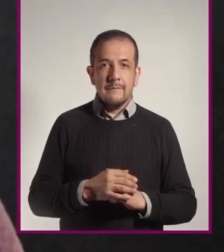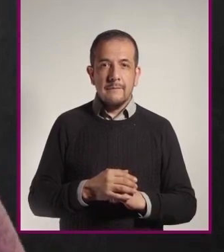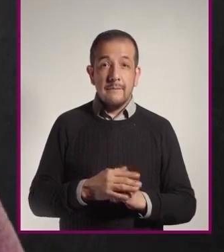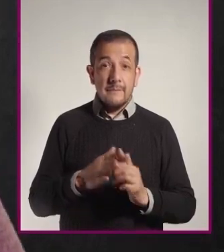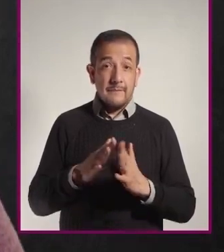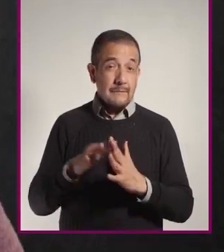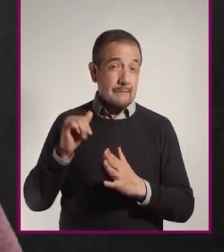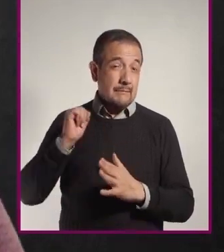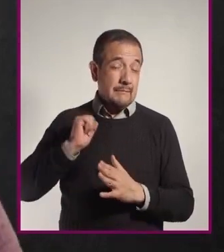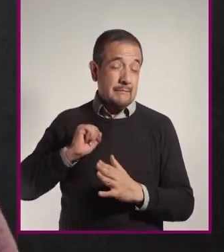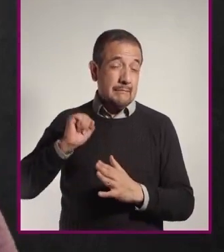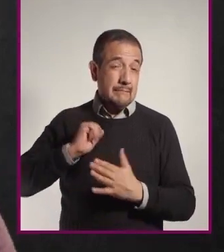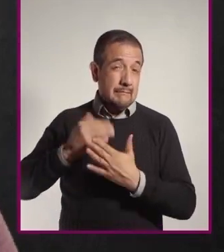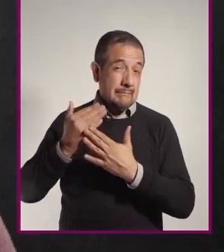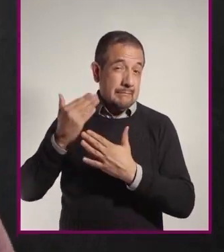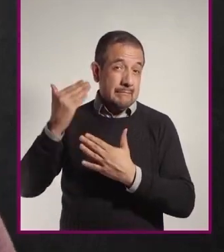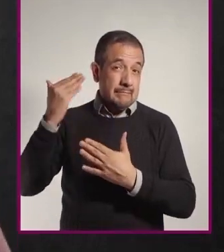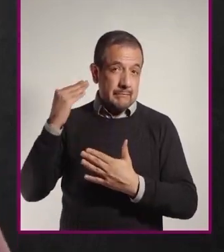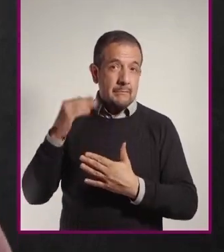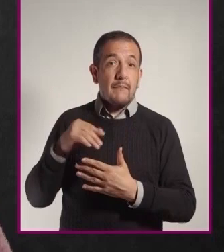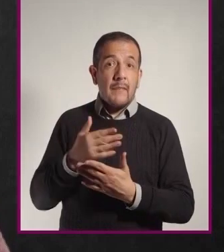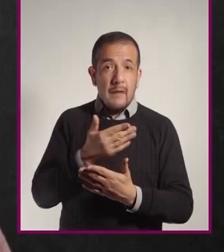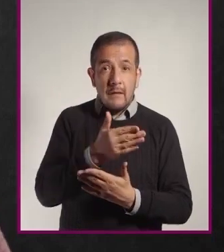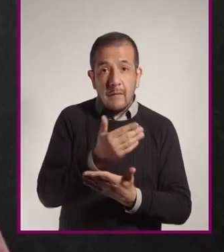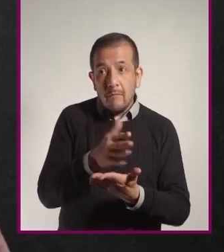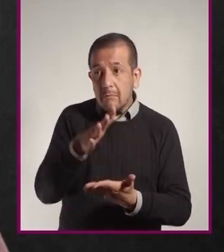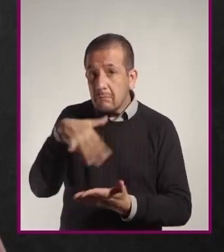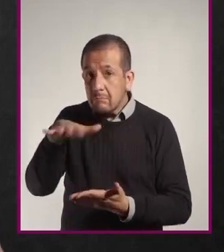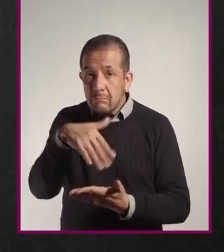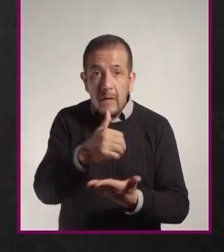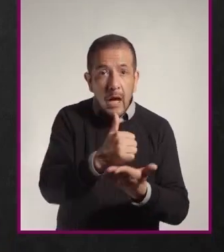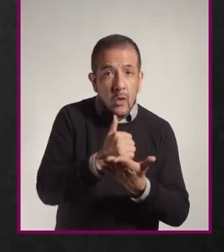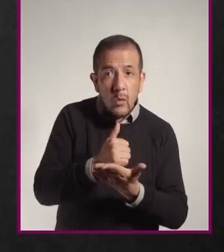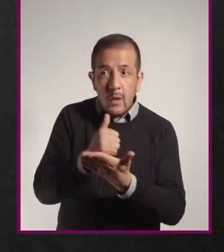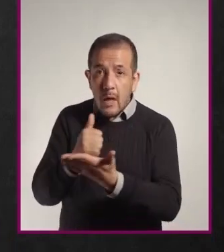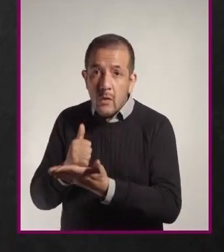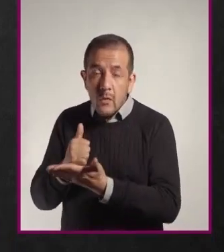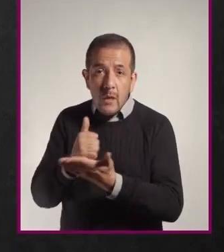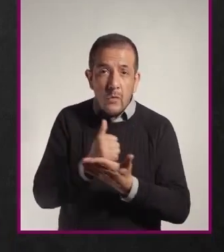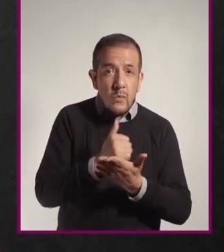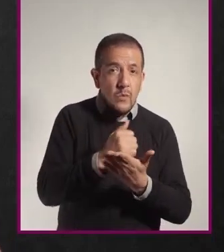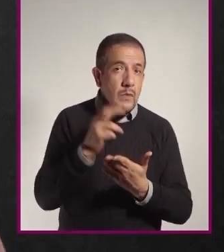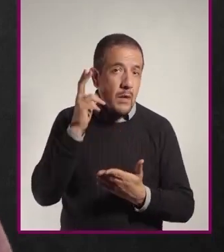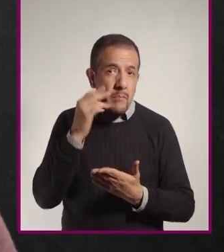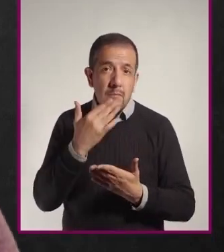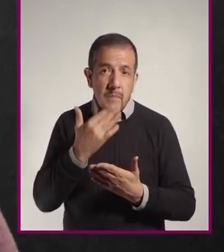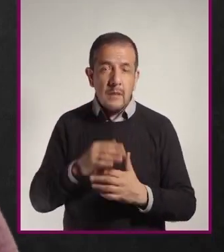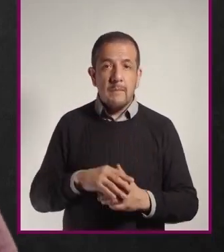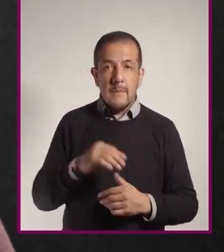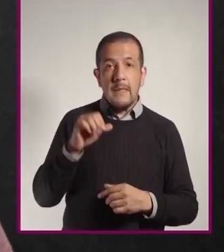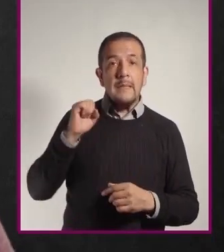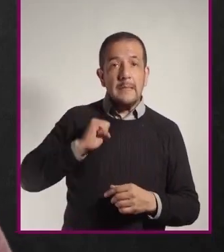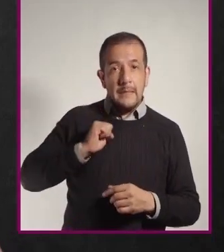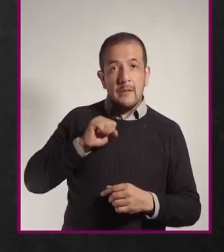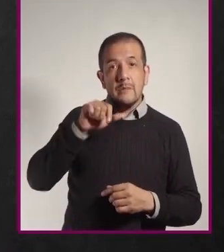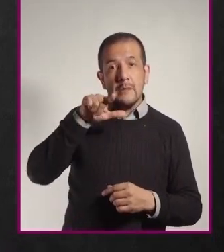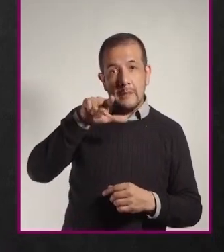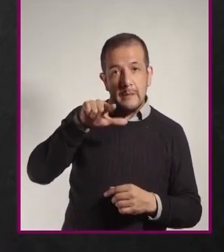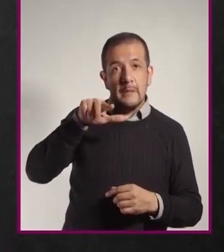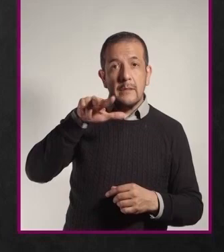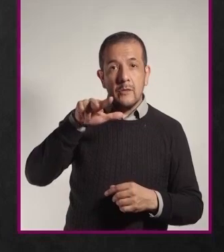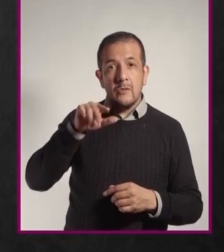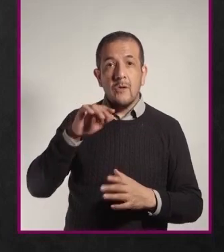Desde hace siglos, las personas buscan ayuda para escuchar mejor. En los siglos XVII y XVIII